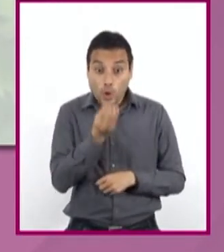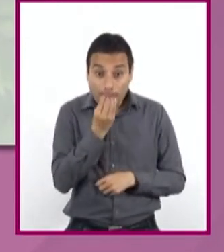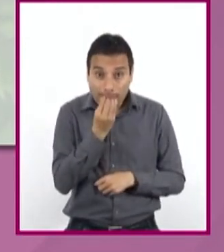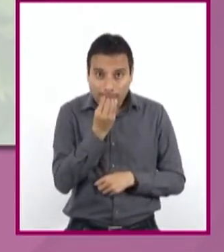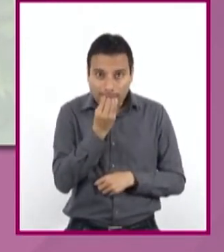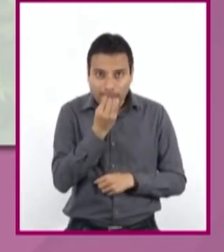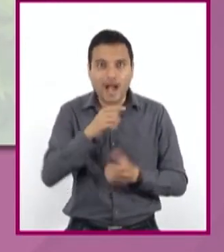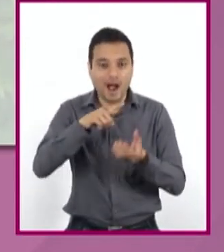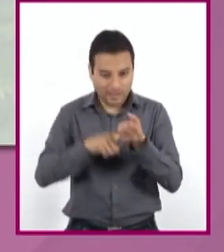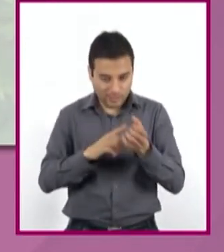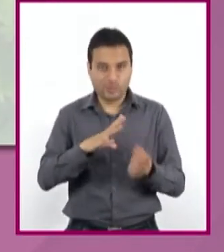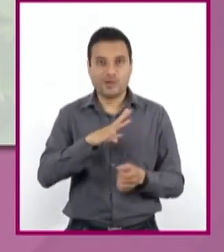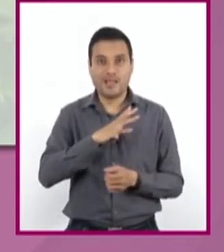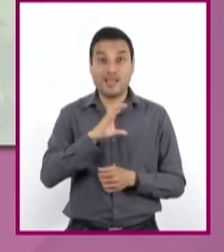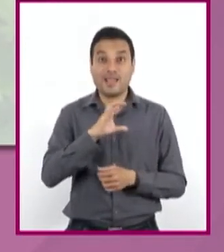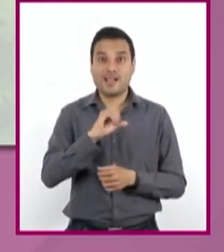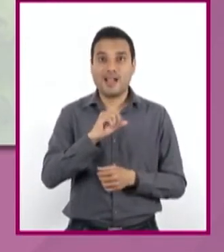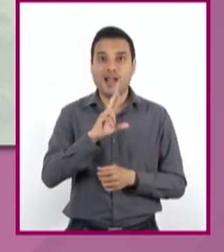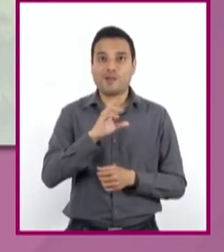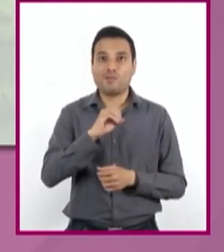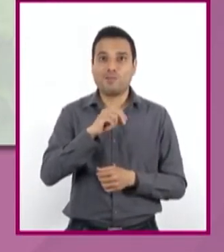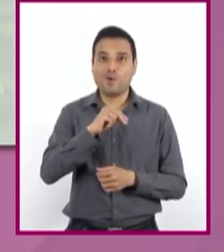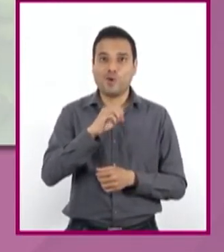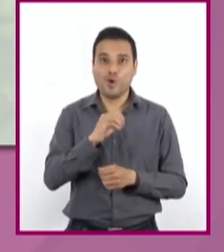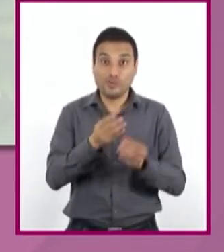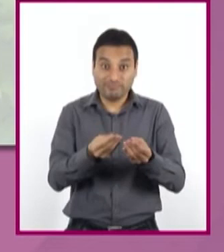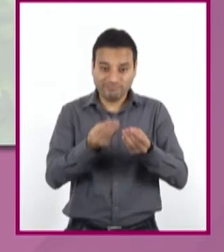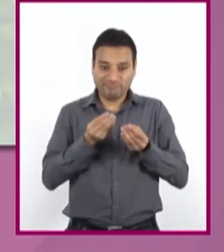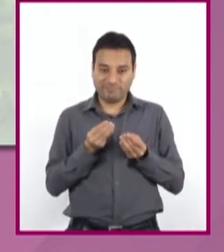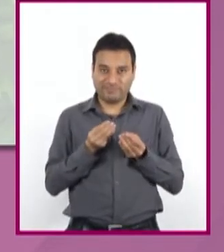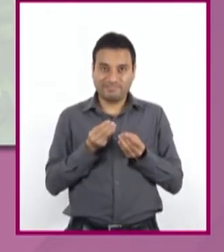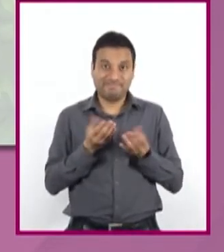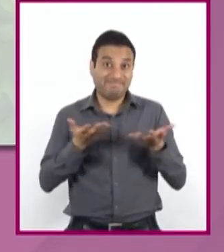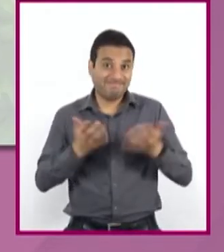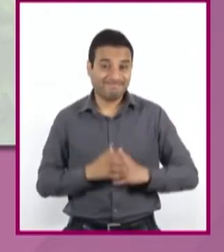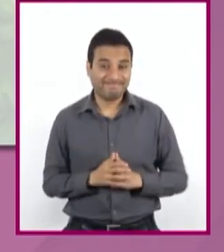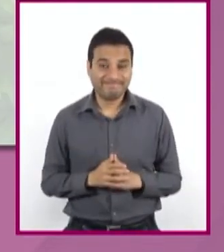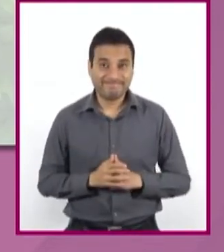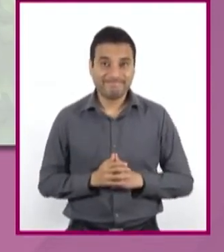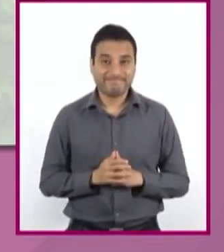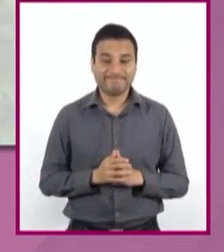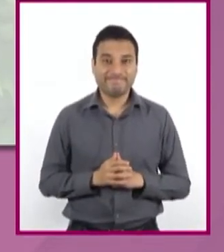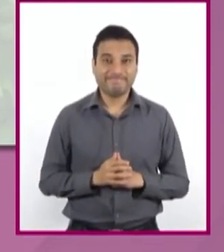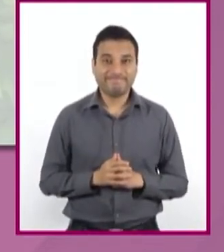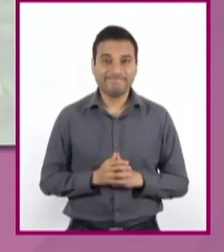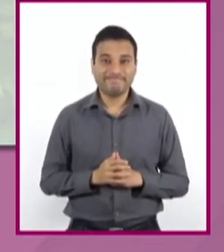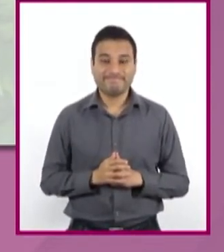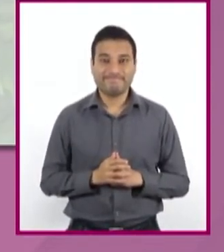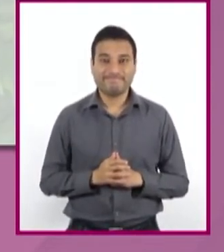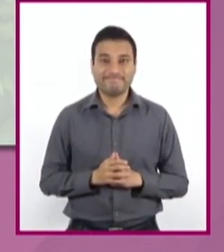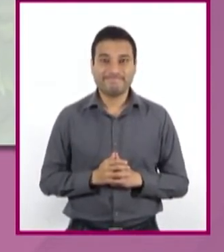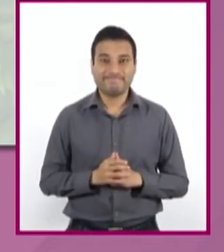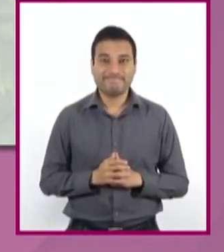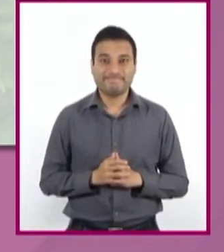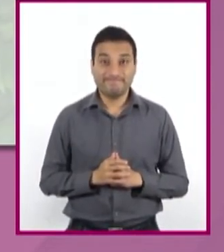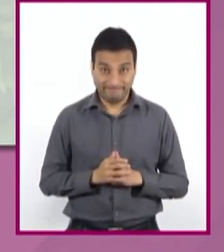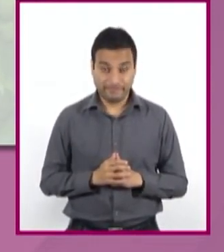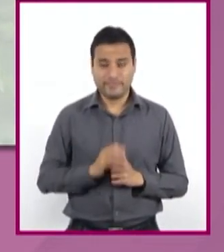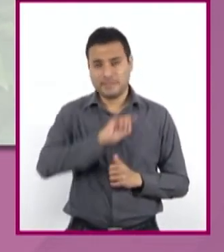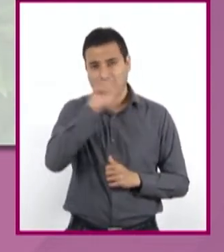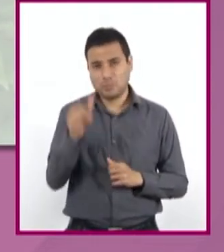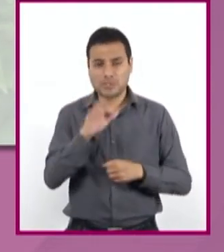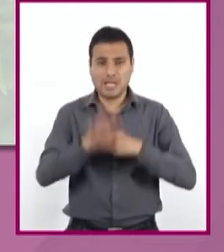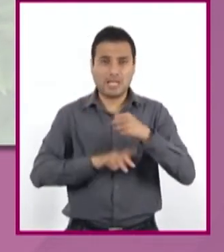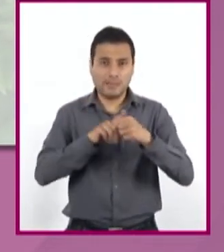recorrido que pasa por cada uno de los niveles de la cadena trófica. Cuando los seres vivos mueren,